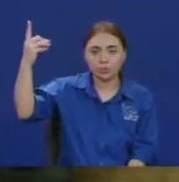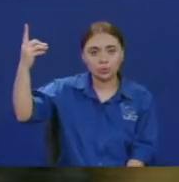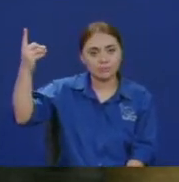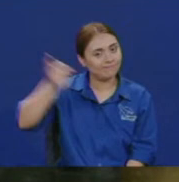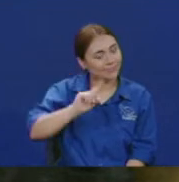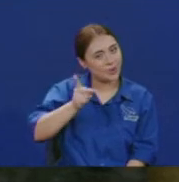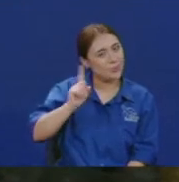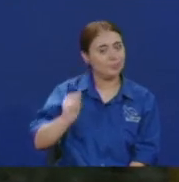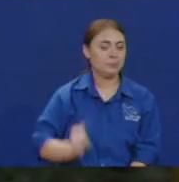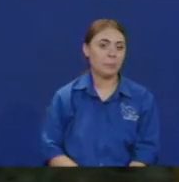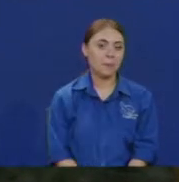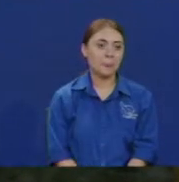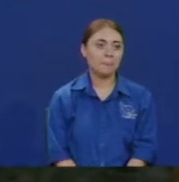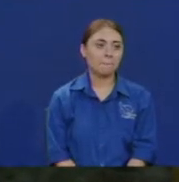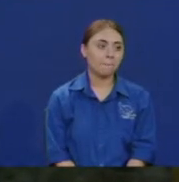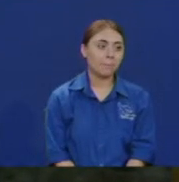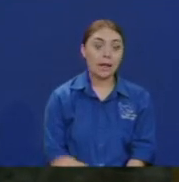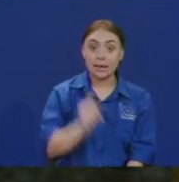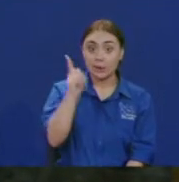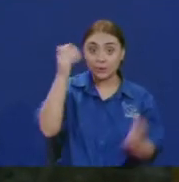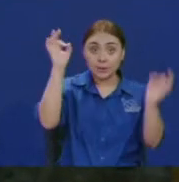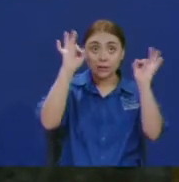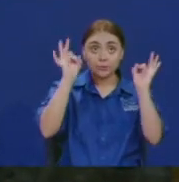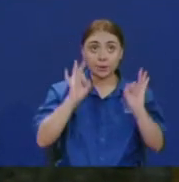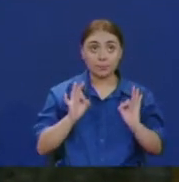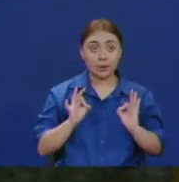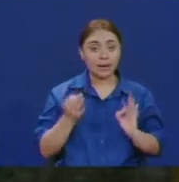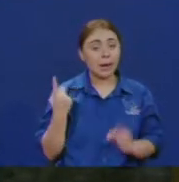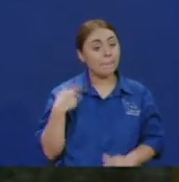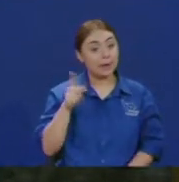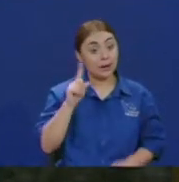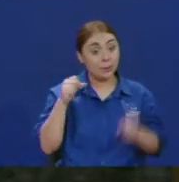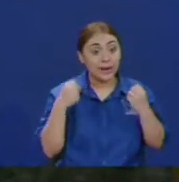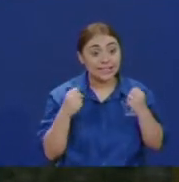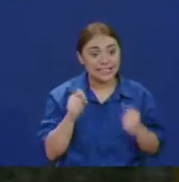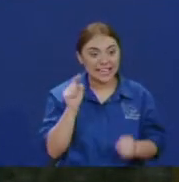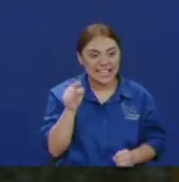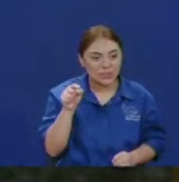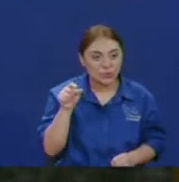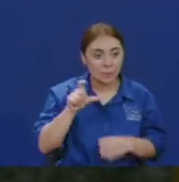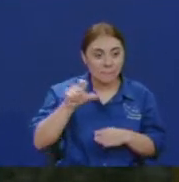puede arriesgar a eso. Y la única forma para no arriesgarse a eso es: